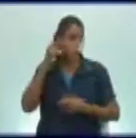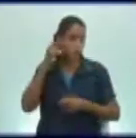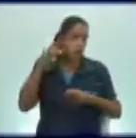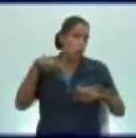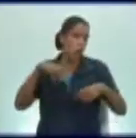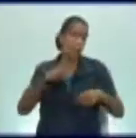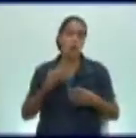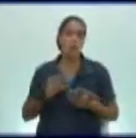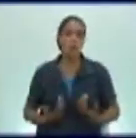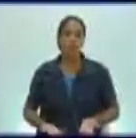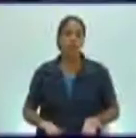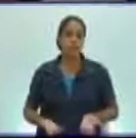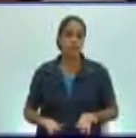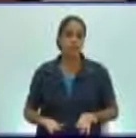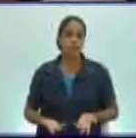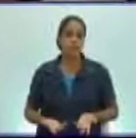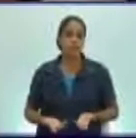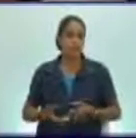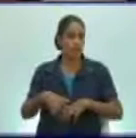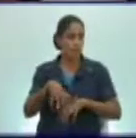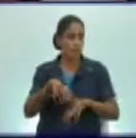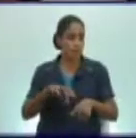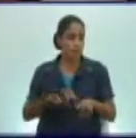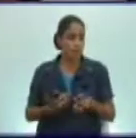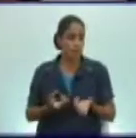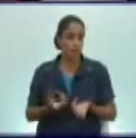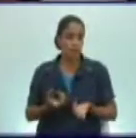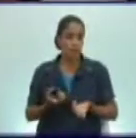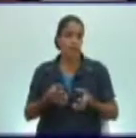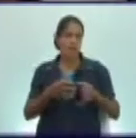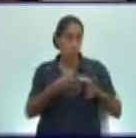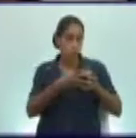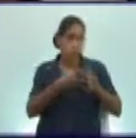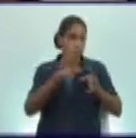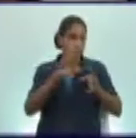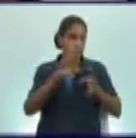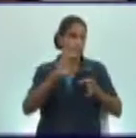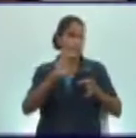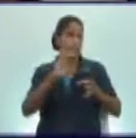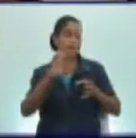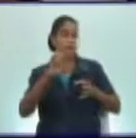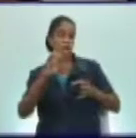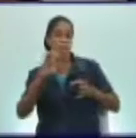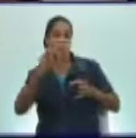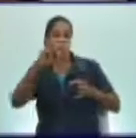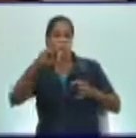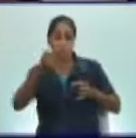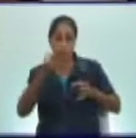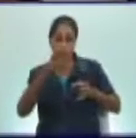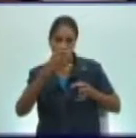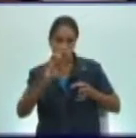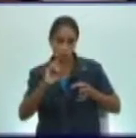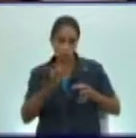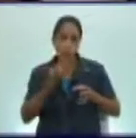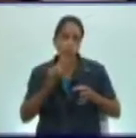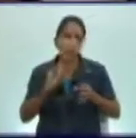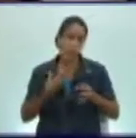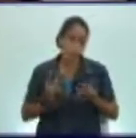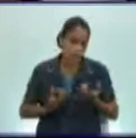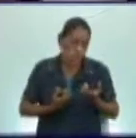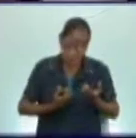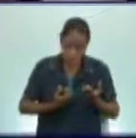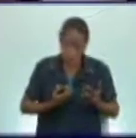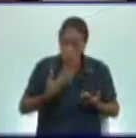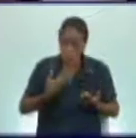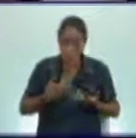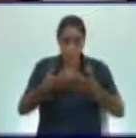posible que estos animales puedan tener este poder de regeneración? Hemos visto